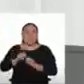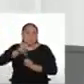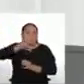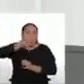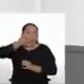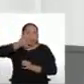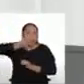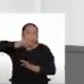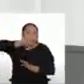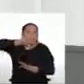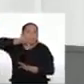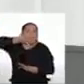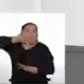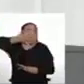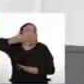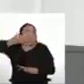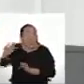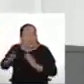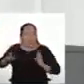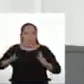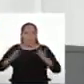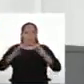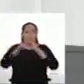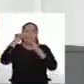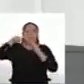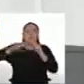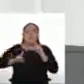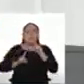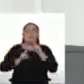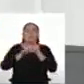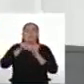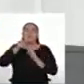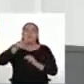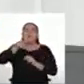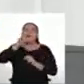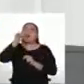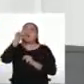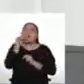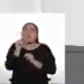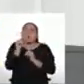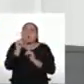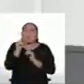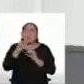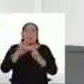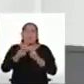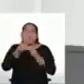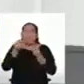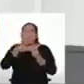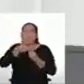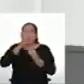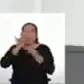blanquísimo nevado, una gota de agua naciente. Una gota sumamente mojada,